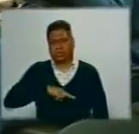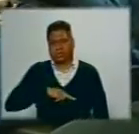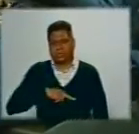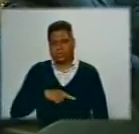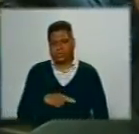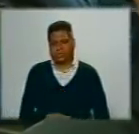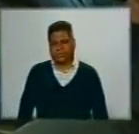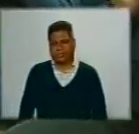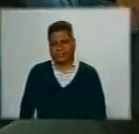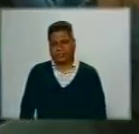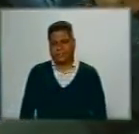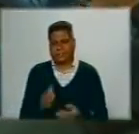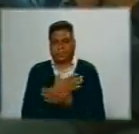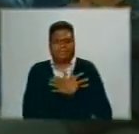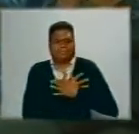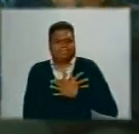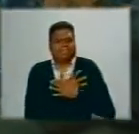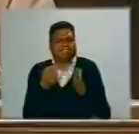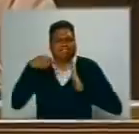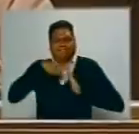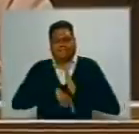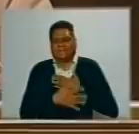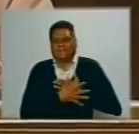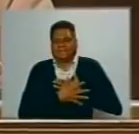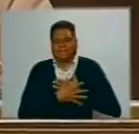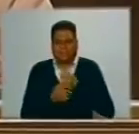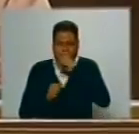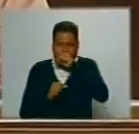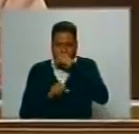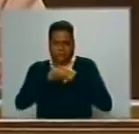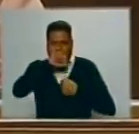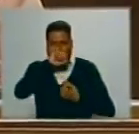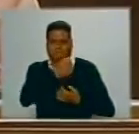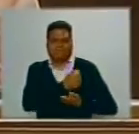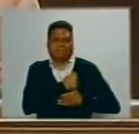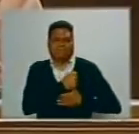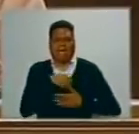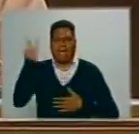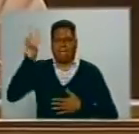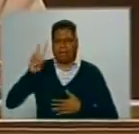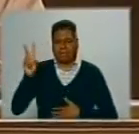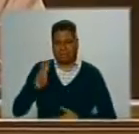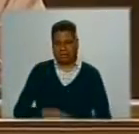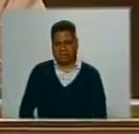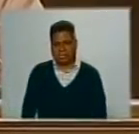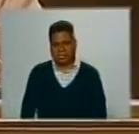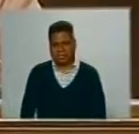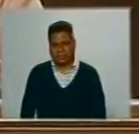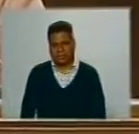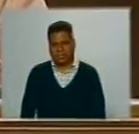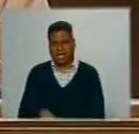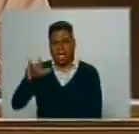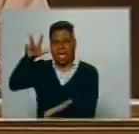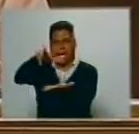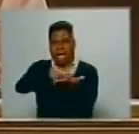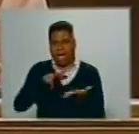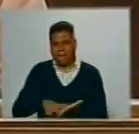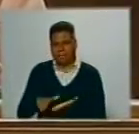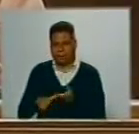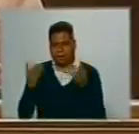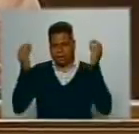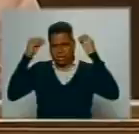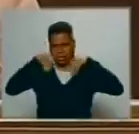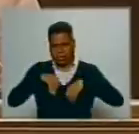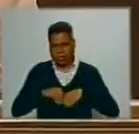venezolana, pasión por nuestra patria, defendiendo a nuestra amada Venezuela. Así que queda aprobado este acuerdo en